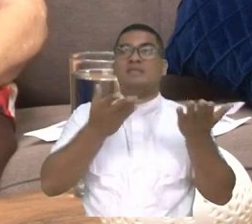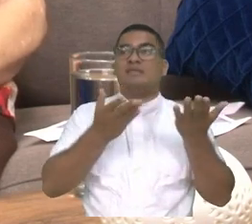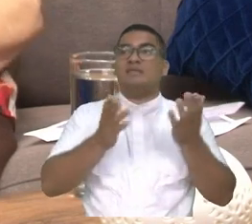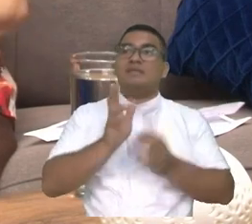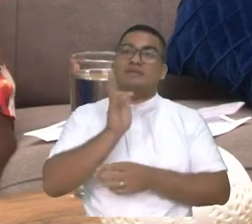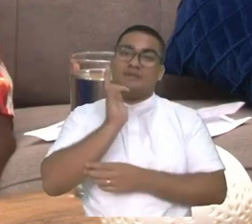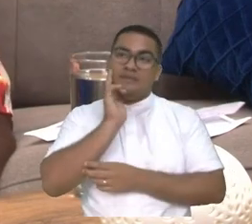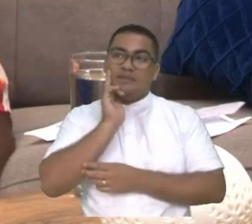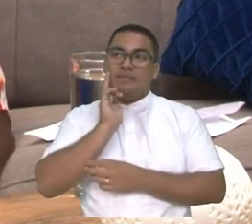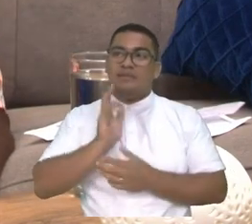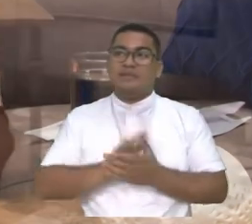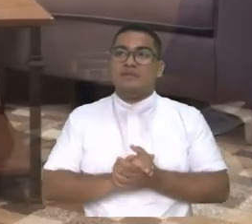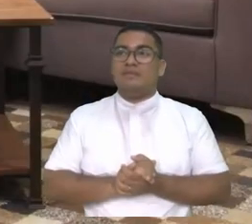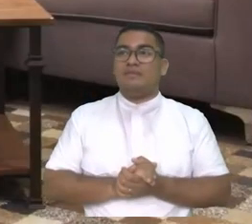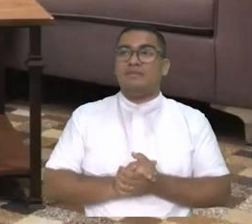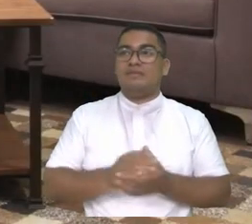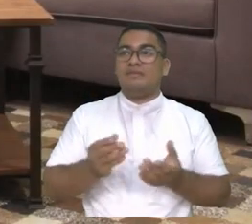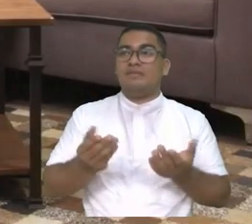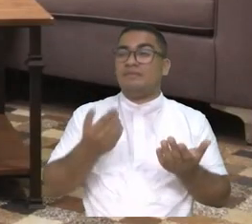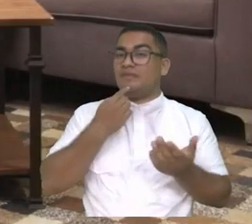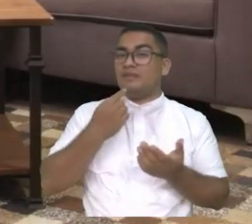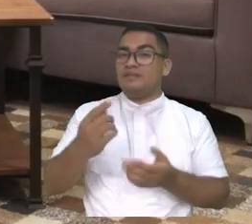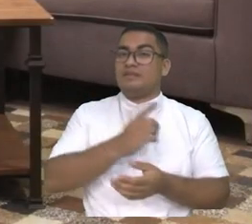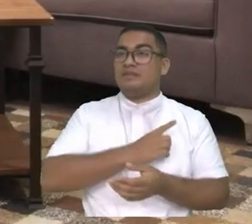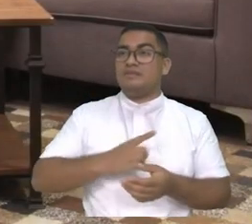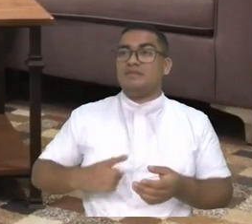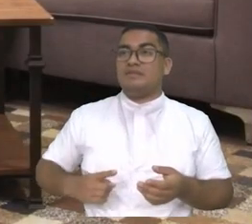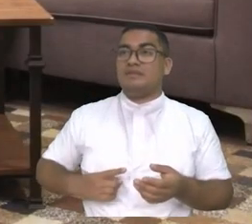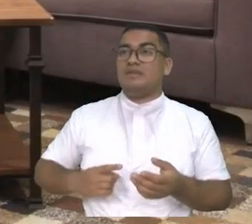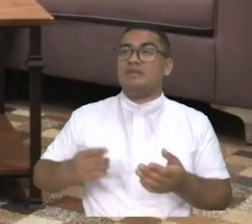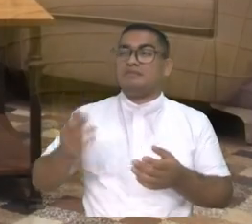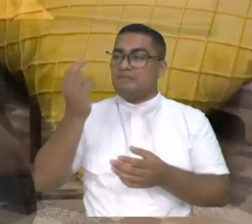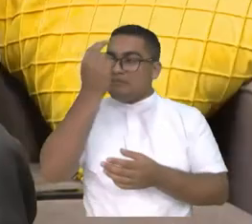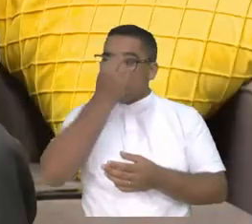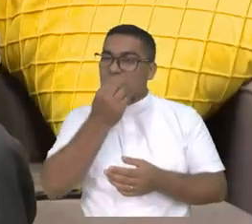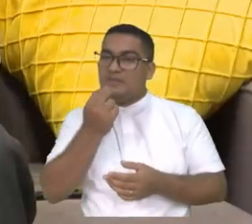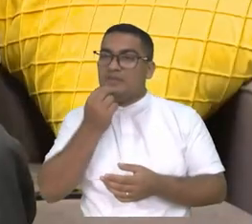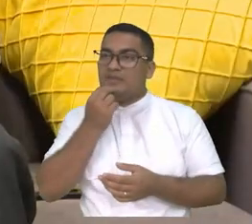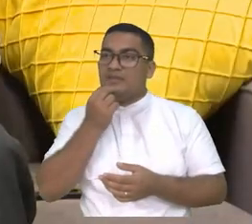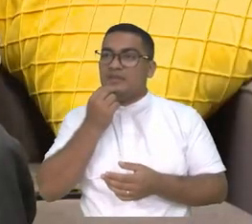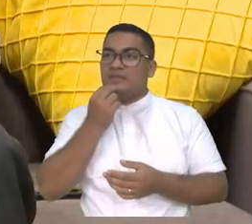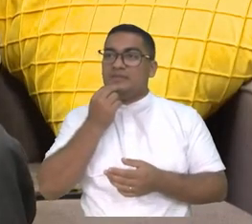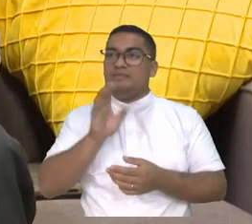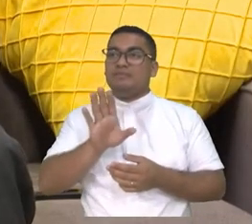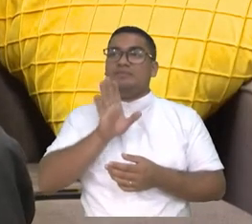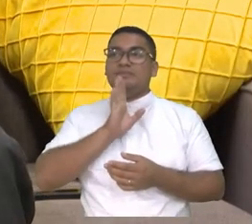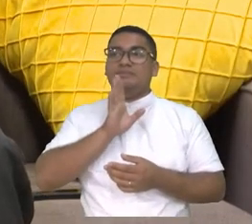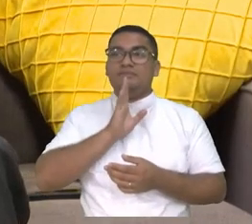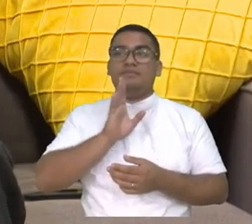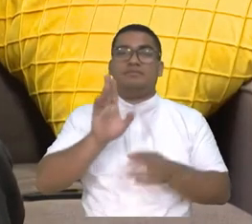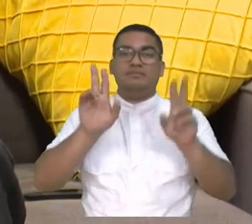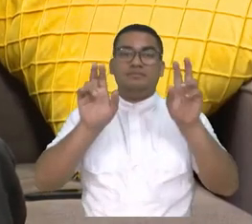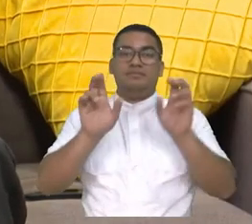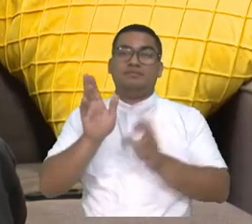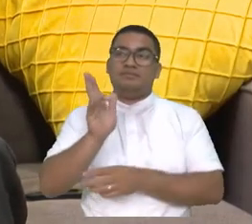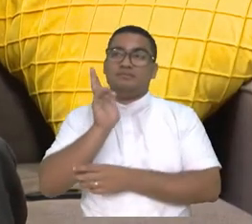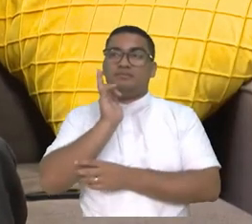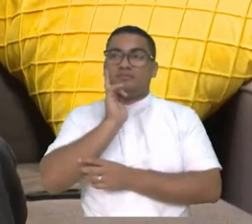nuestro, Rubén Darío. Diputada, aprovechar su compañía para hacerle una consulta. Bueno, cuando hablamos de Rubén Darío,